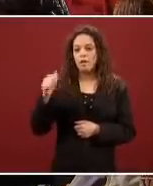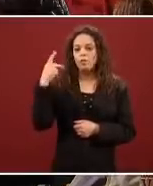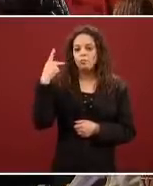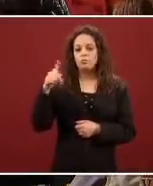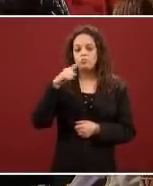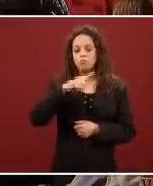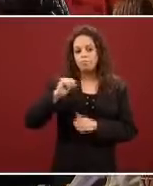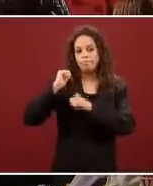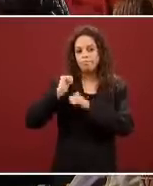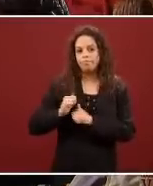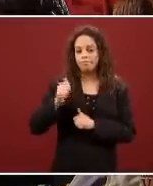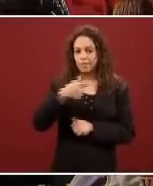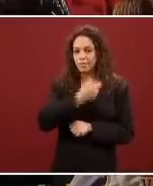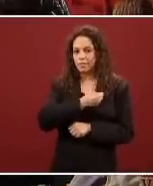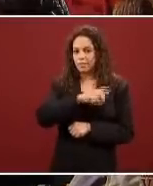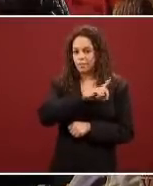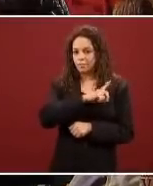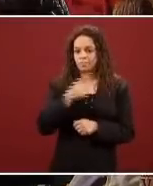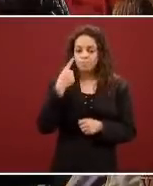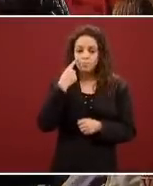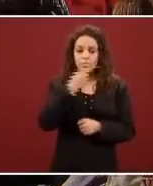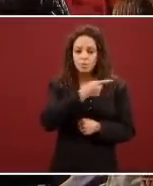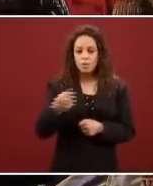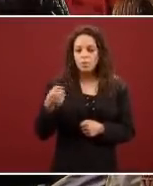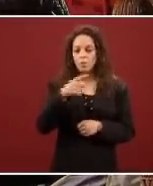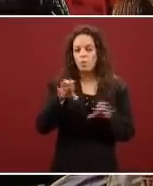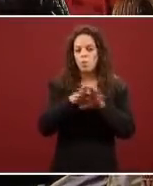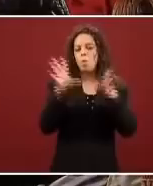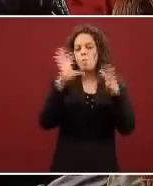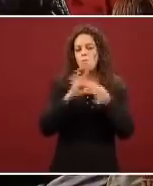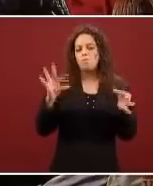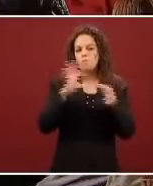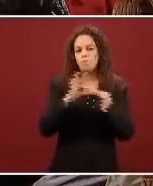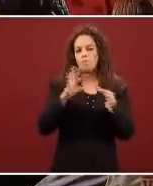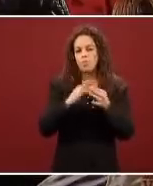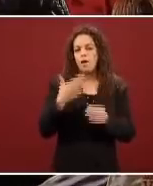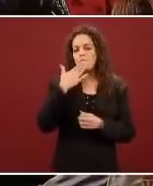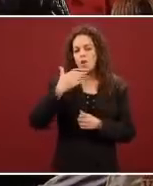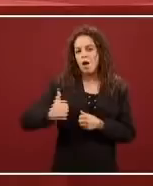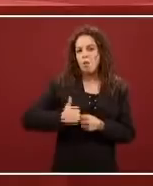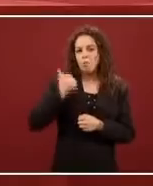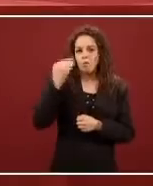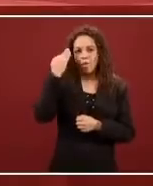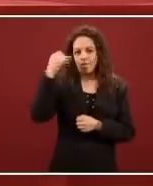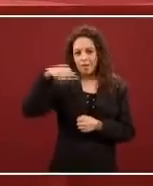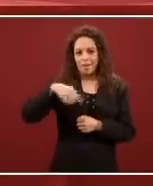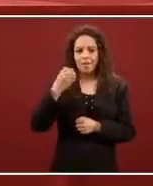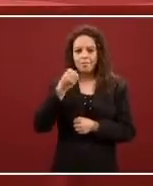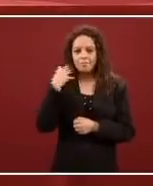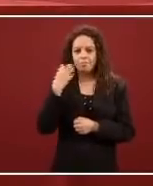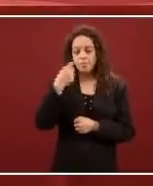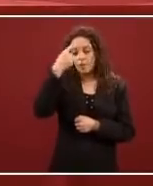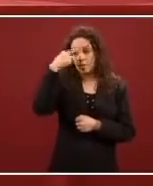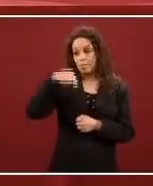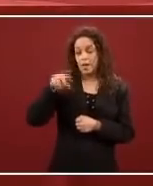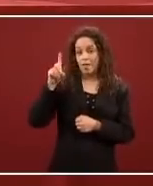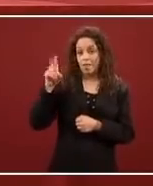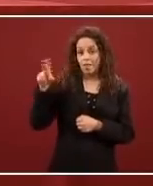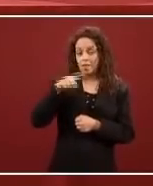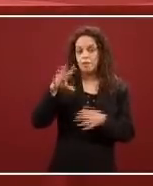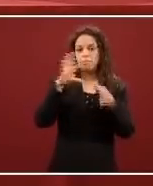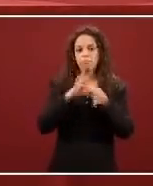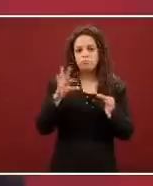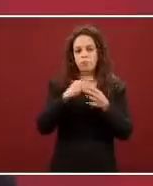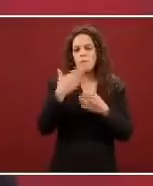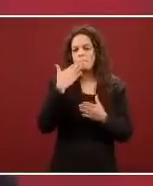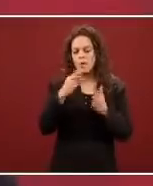precisamente queremos utilizar un buen espacio, tiempo de esta conferencia para que el doctor presente las puntualidades, las